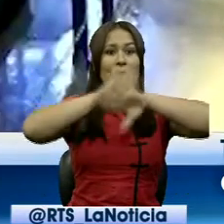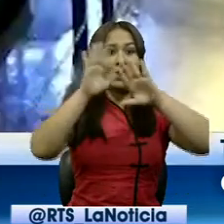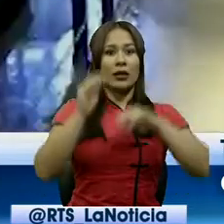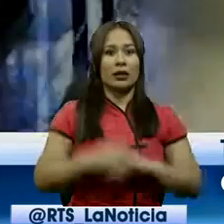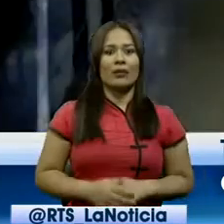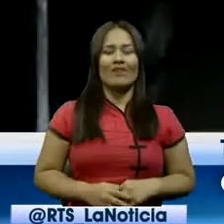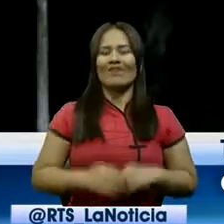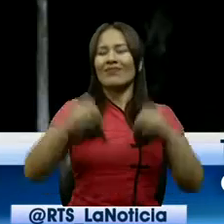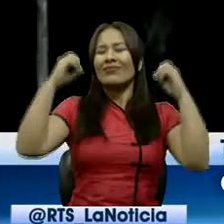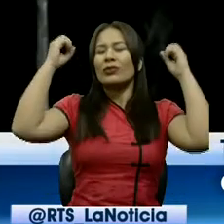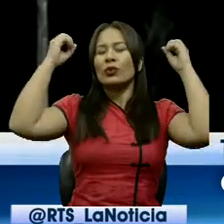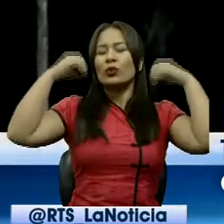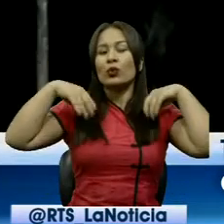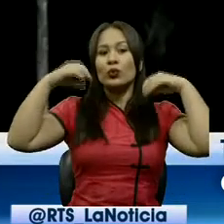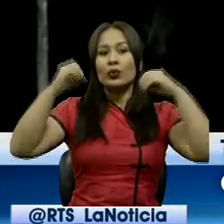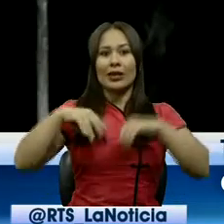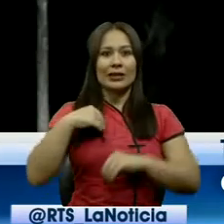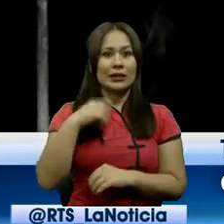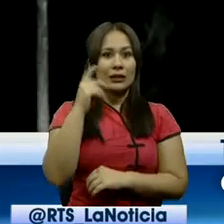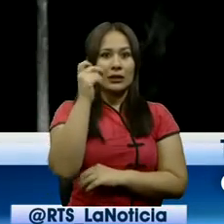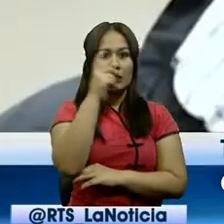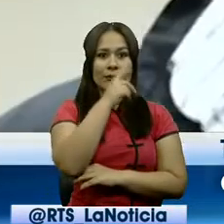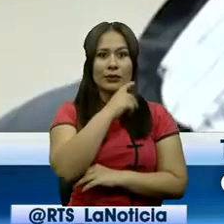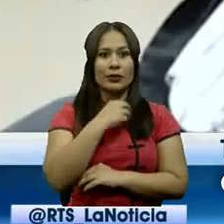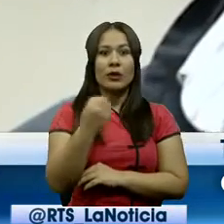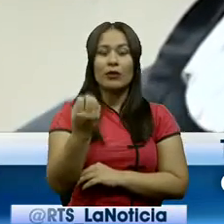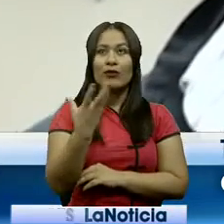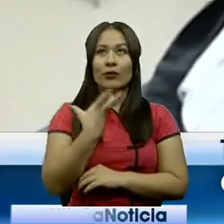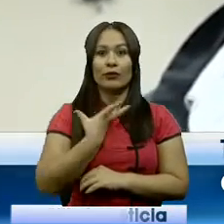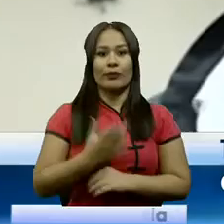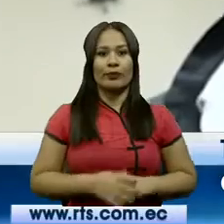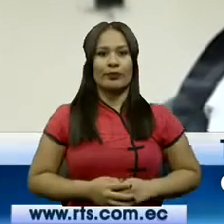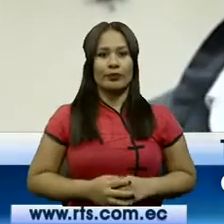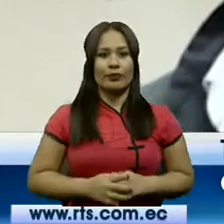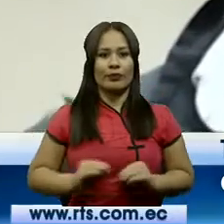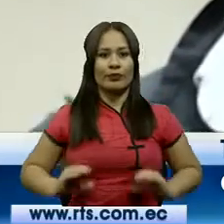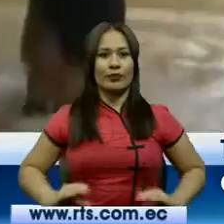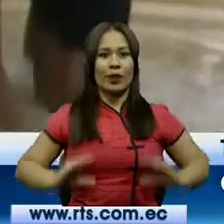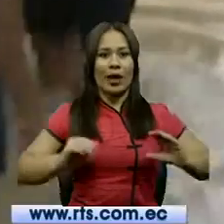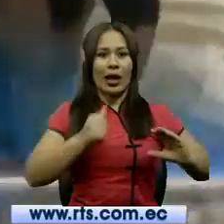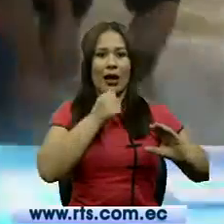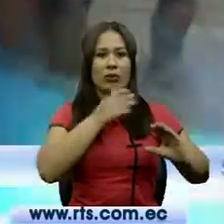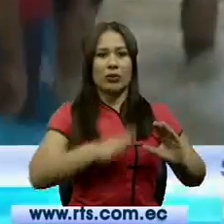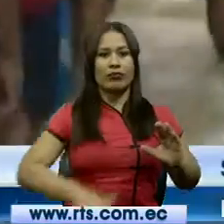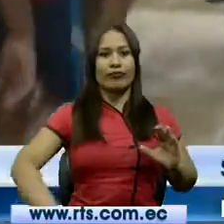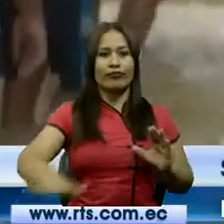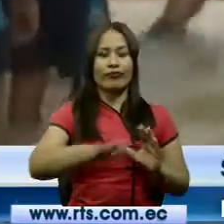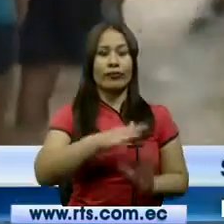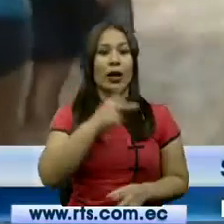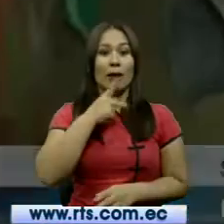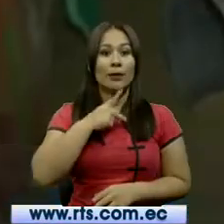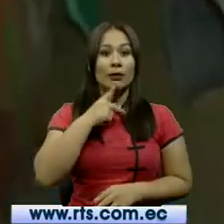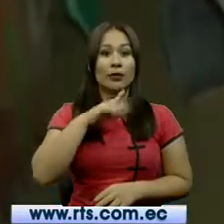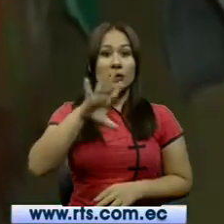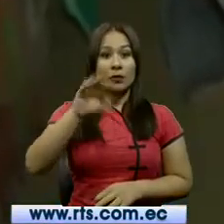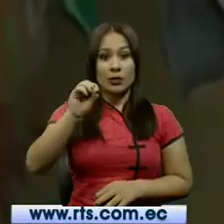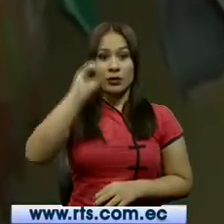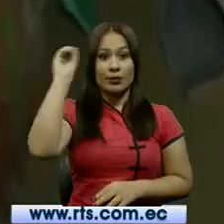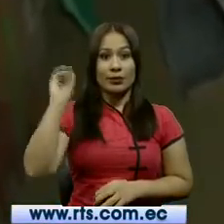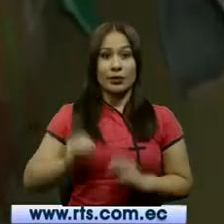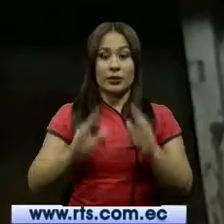solo lluvia, así es, que se ha generado inundación en alguna de las calles. En Puerto Viejo el 50%